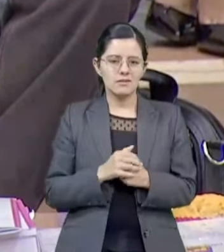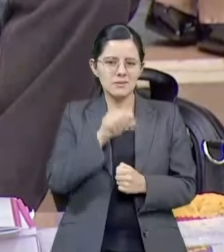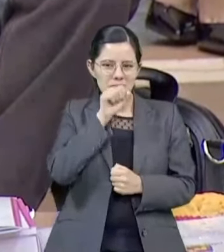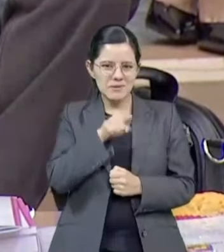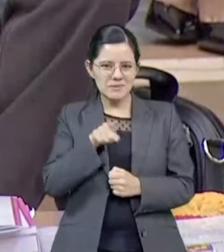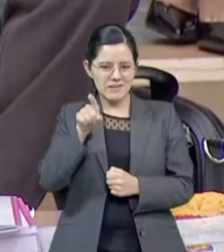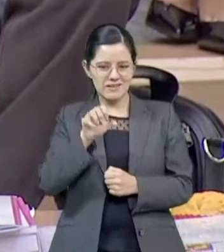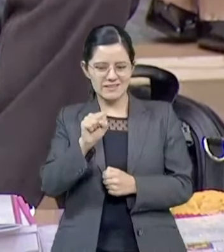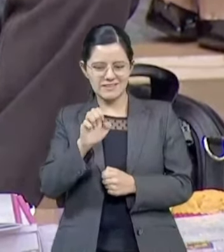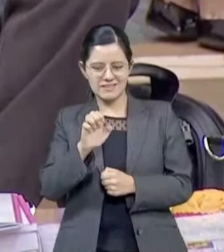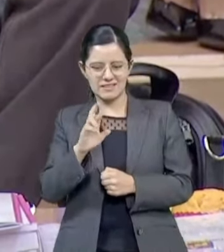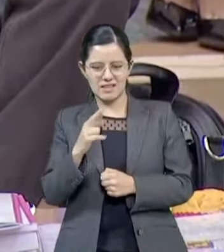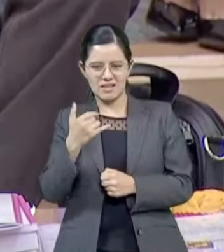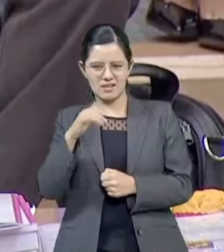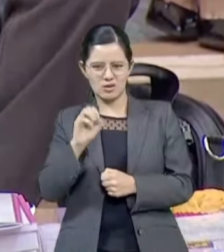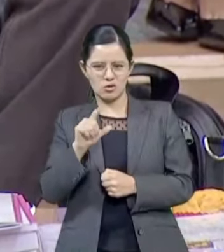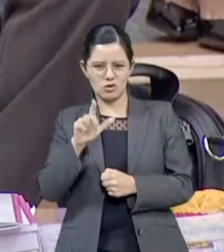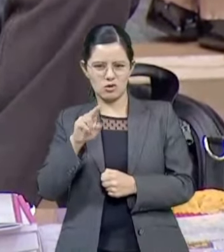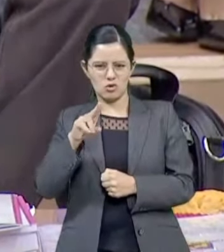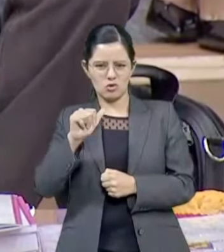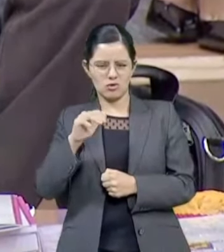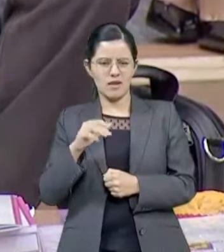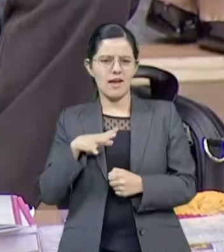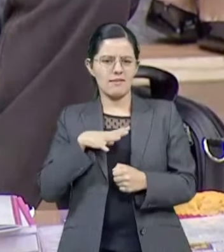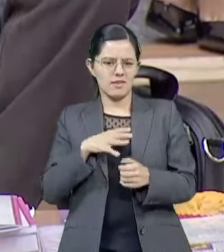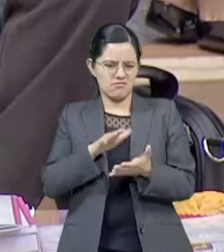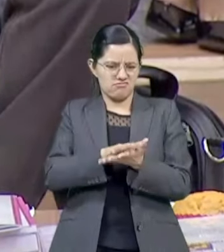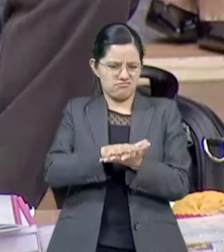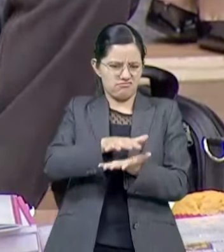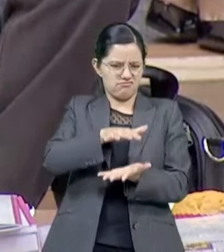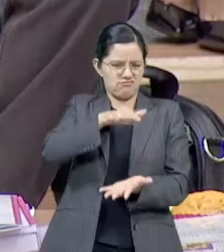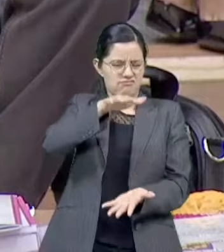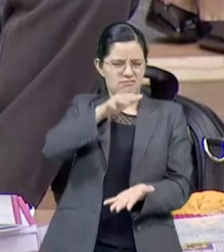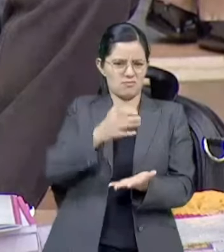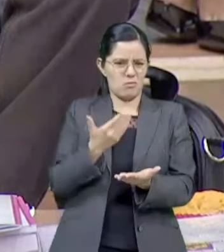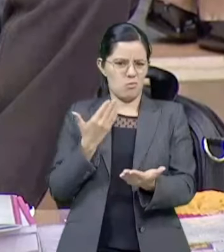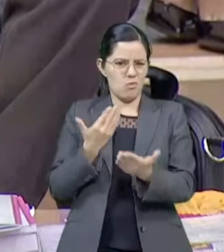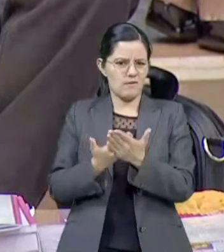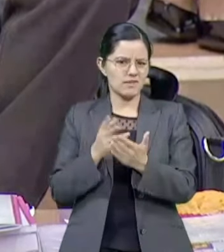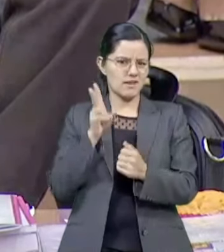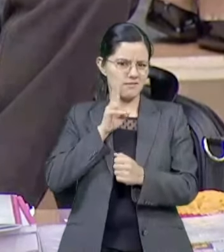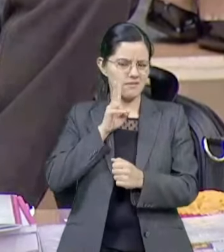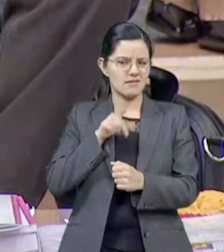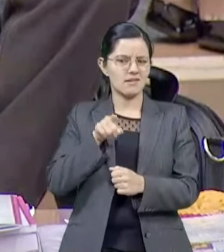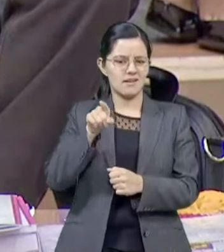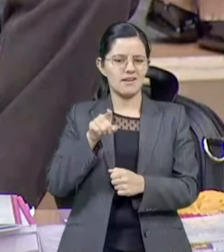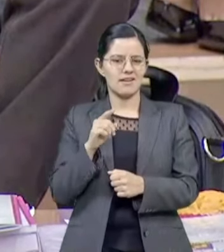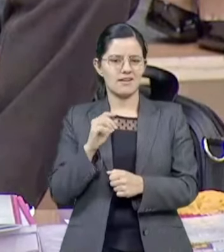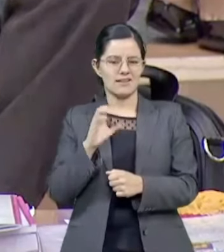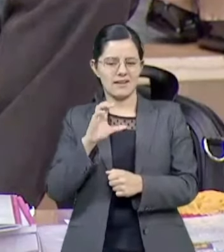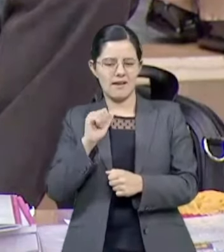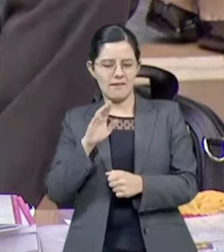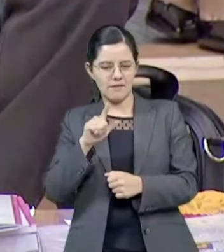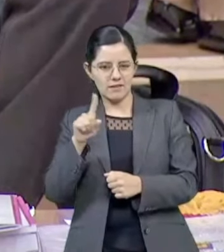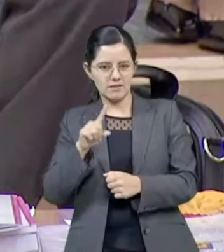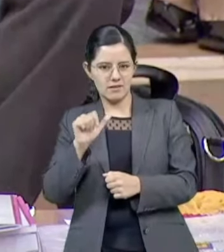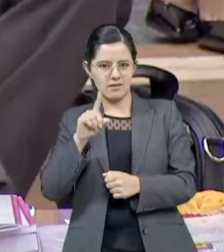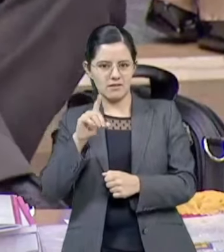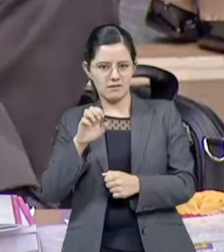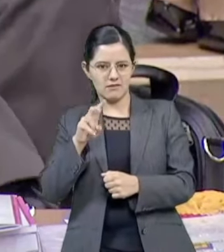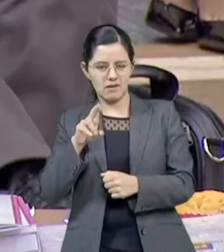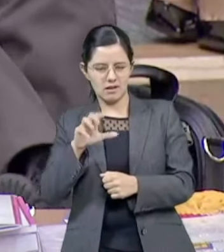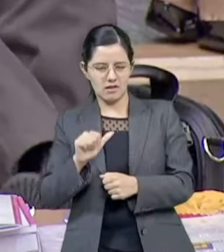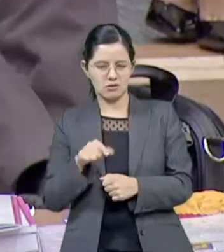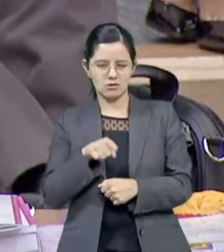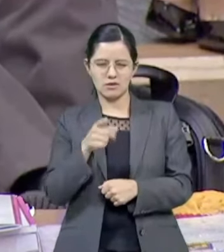Sergio Gutiérrez Luna, con un paquetote de pruebas en contra de García Cabeza de Vaca? No, si no se trata de andar diciendo somos lo